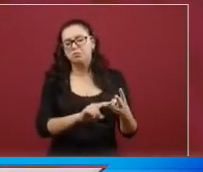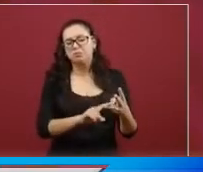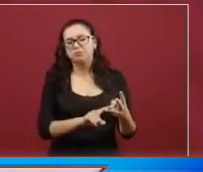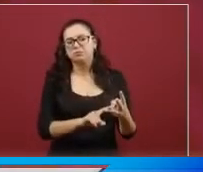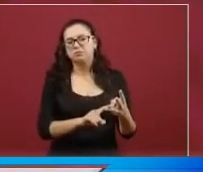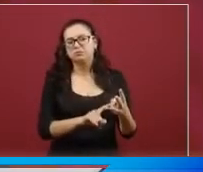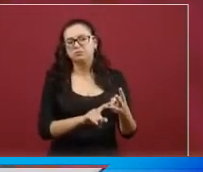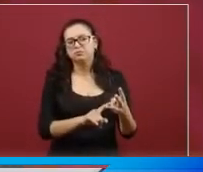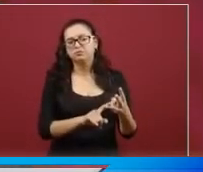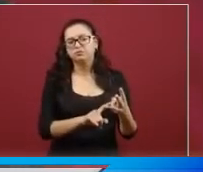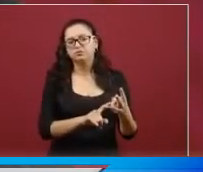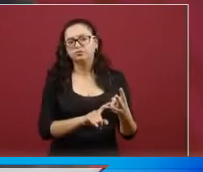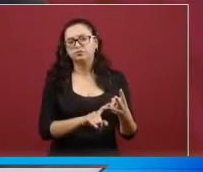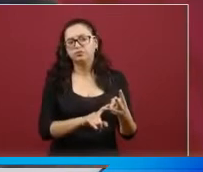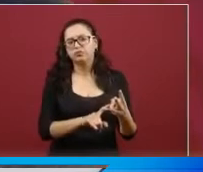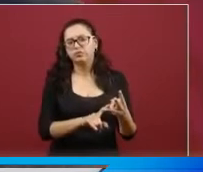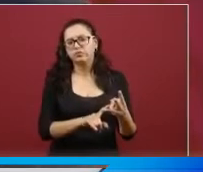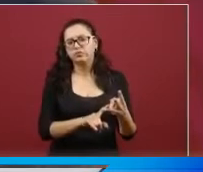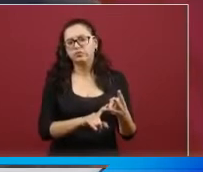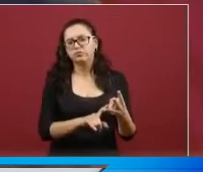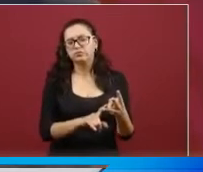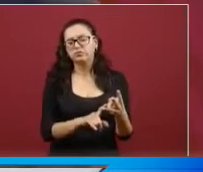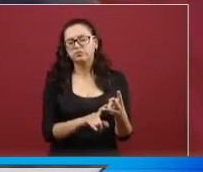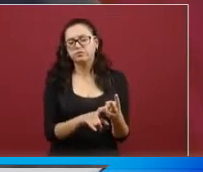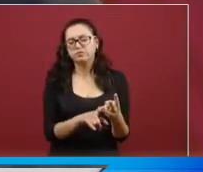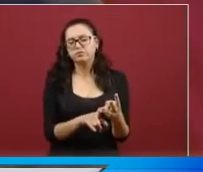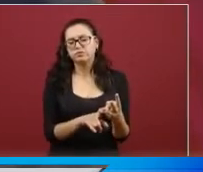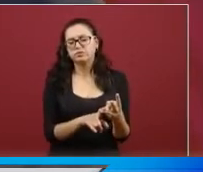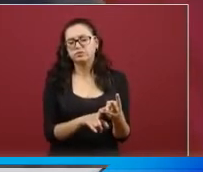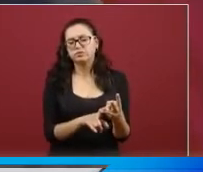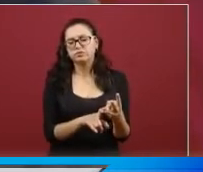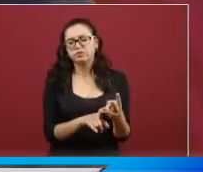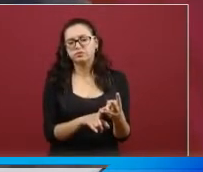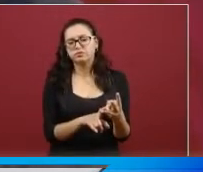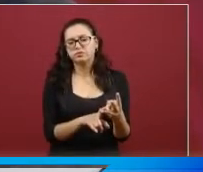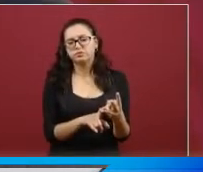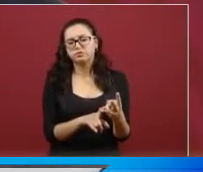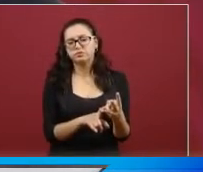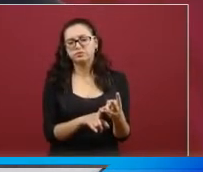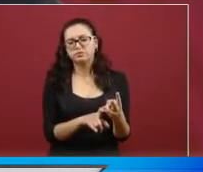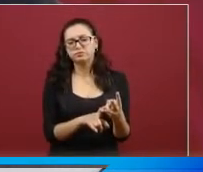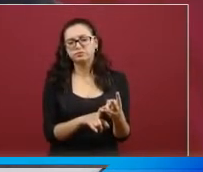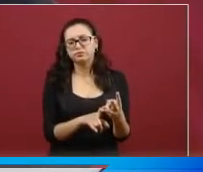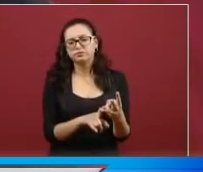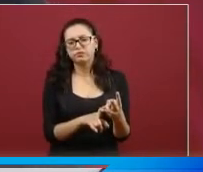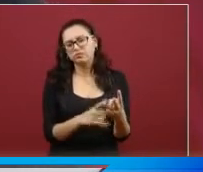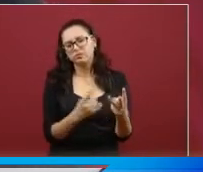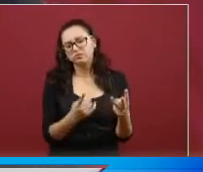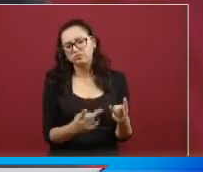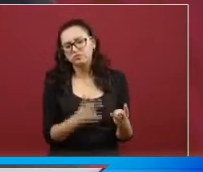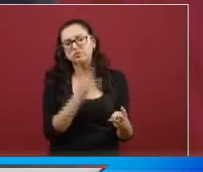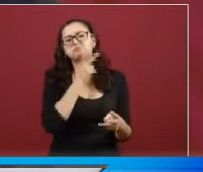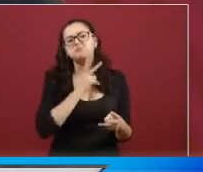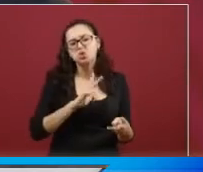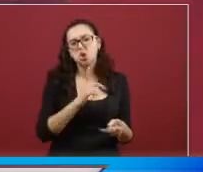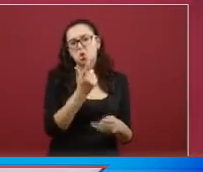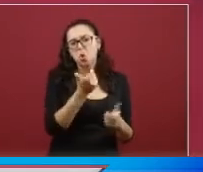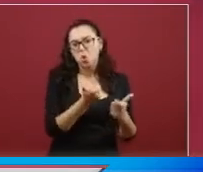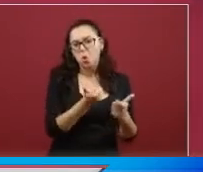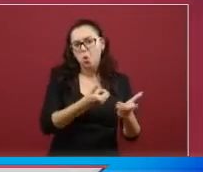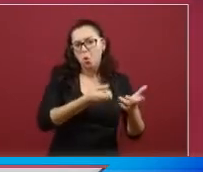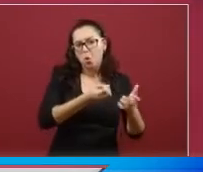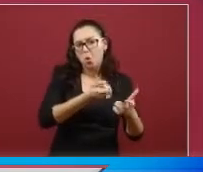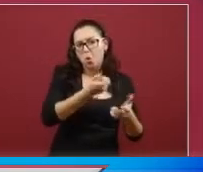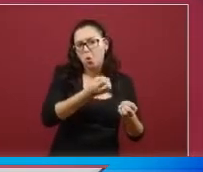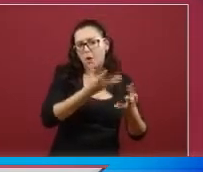de medicinas. Participaron 200 proveedores y se convocará de manera abierta en una licitación internacional. No habrá preferidos. Ya